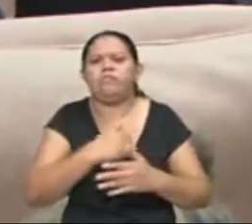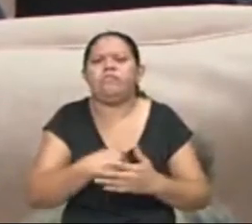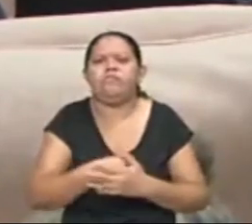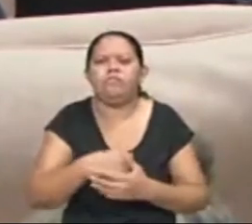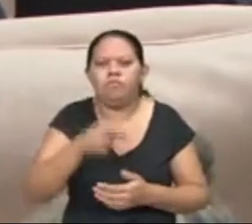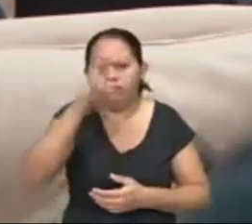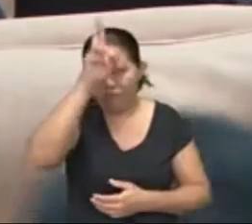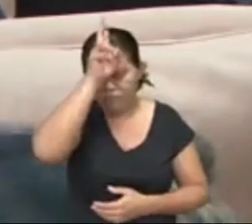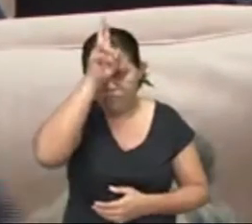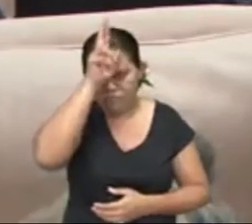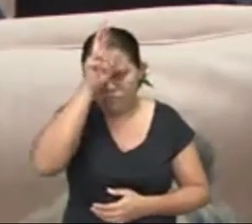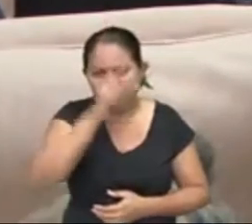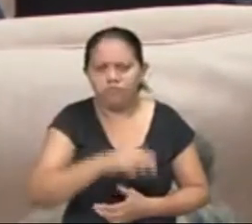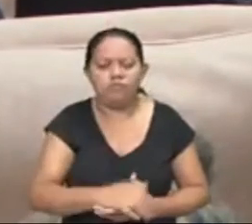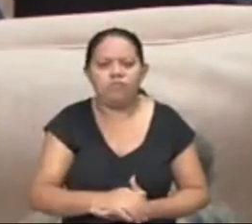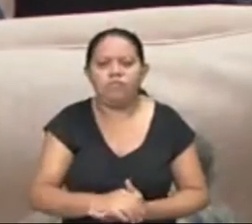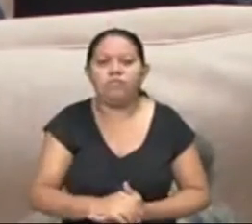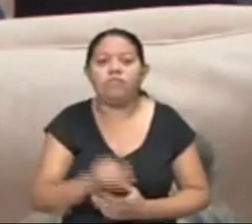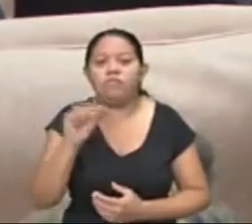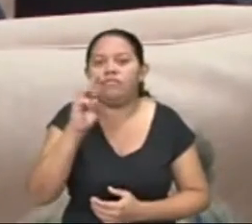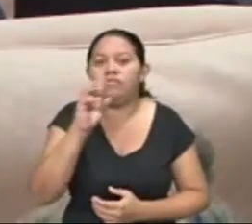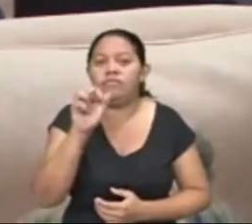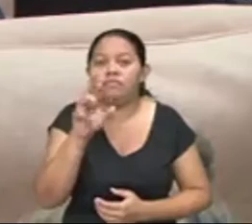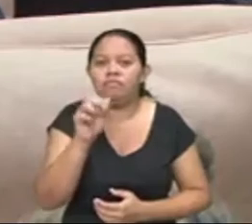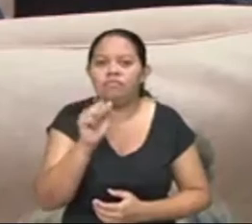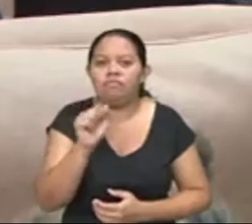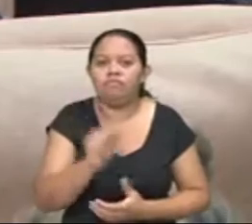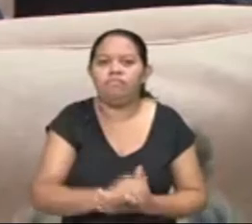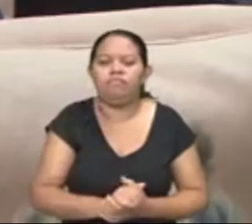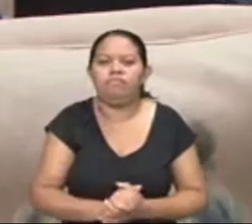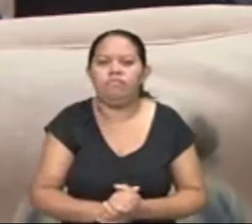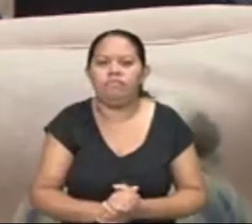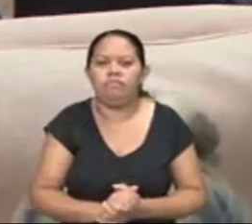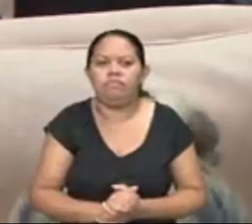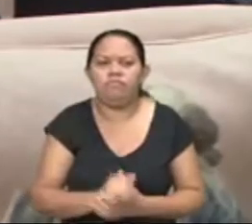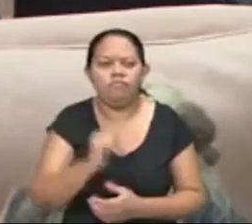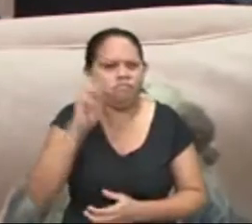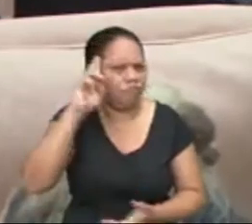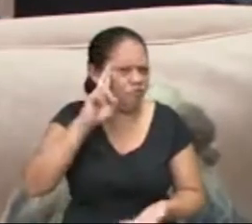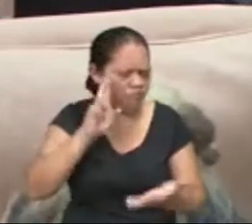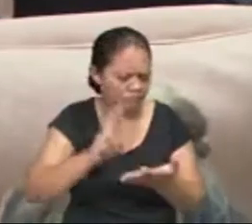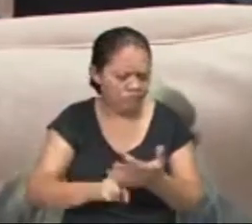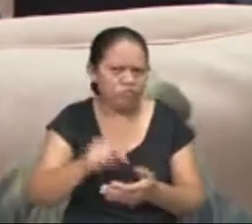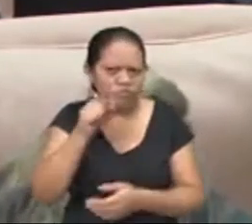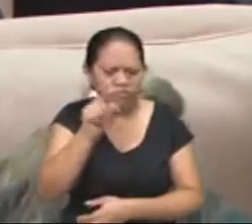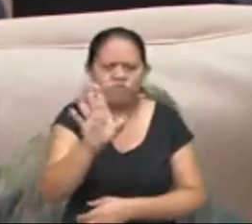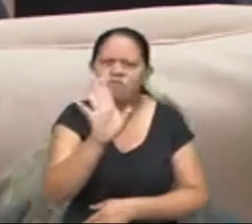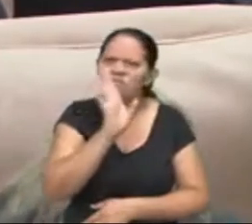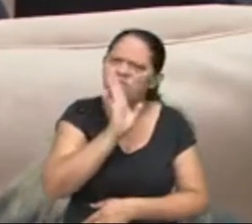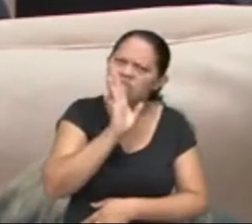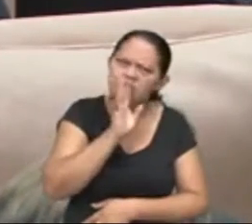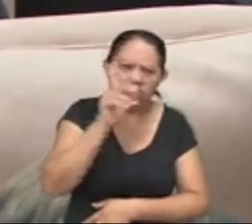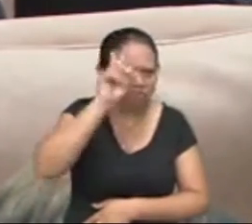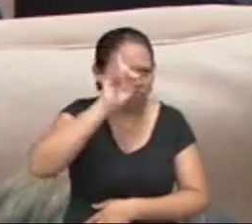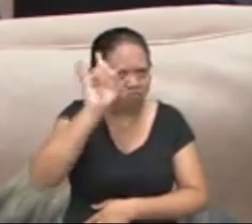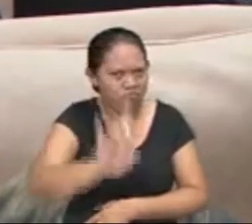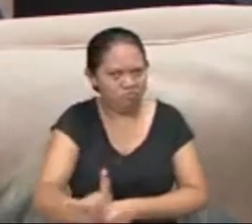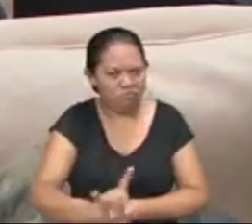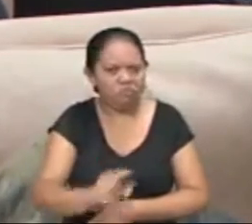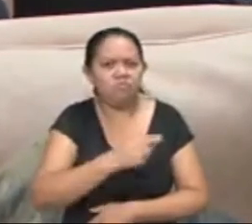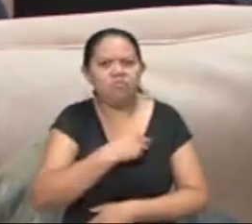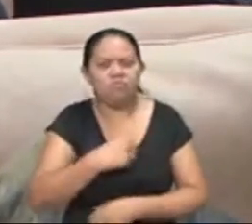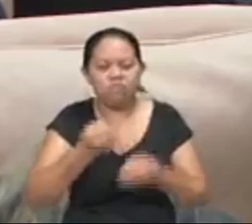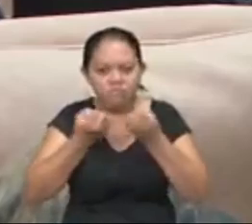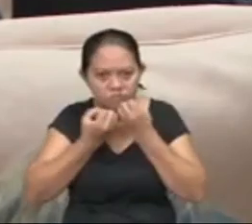a Rusia en América. Y no recuerda a este señor, o no sabe este señor, o